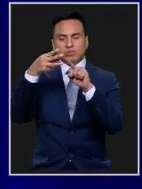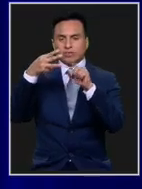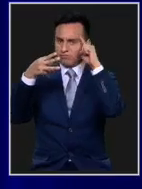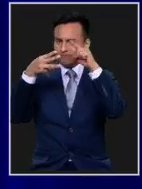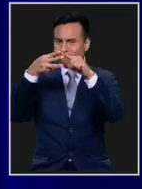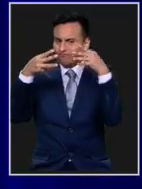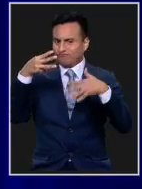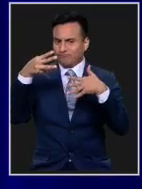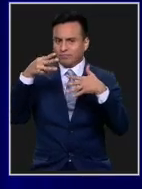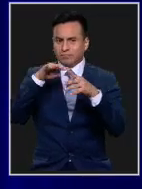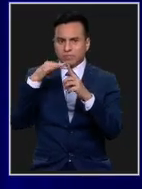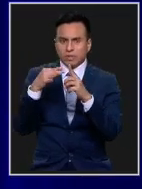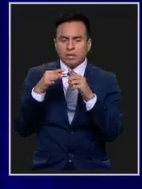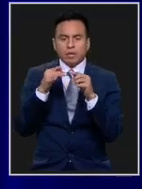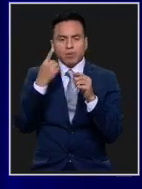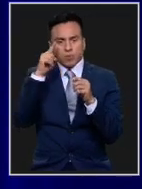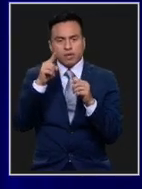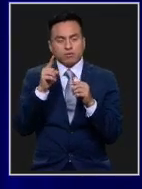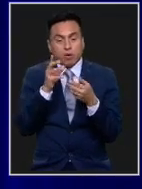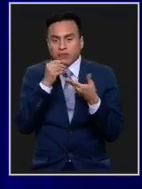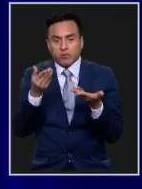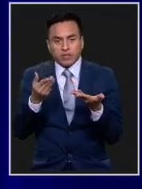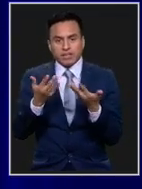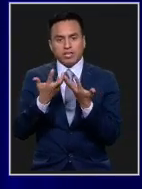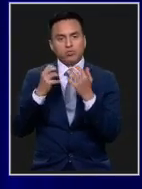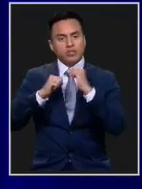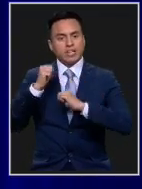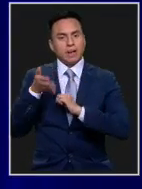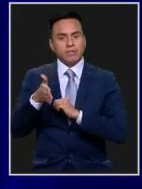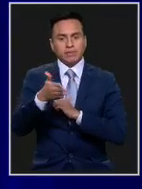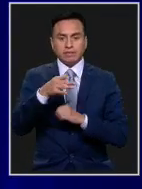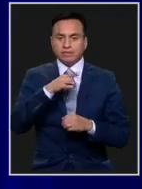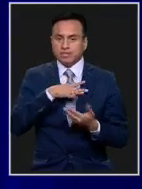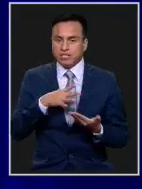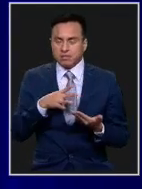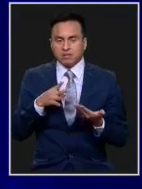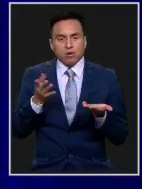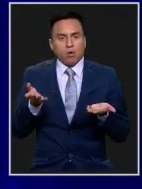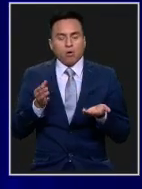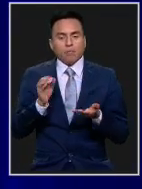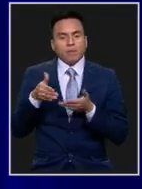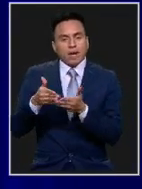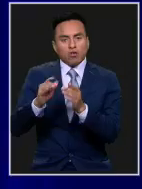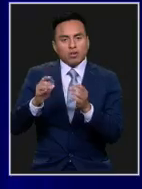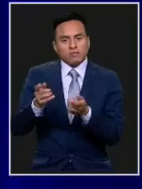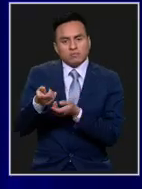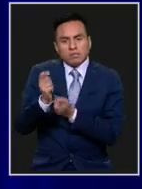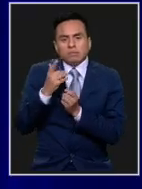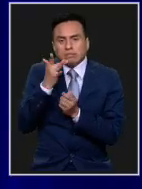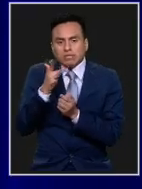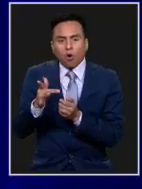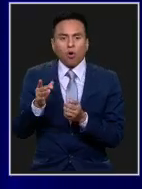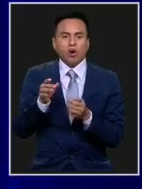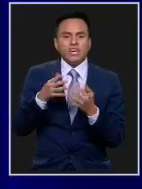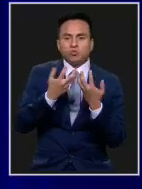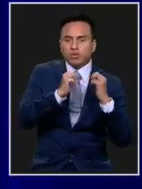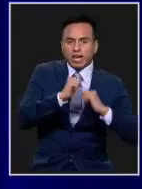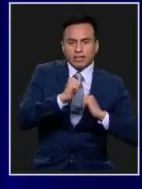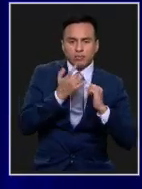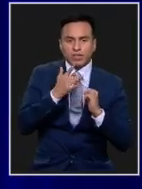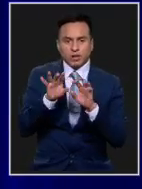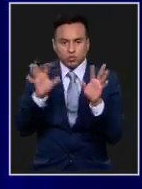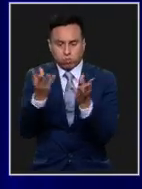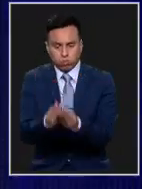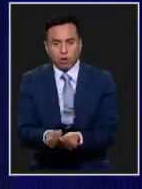centrales sin lo cual tal vez hoy día no habría industria de la pesca en Chile ni habría pescadores ni artesanales ni industriales porque el recurso